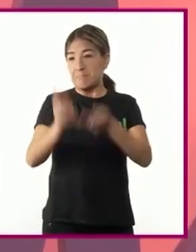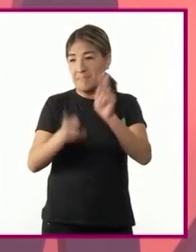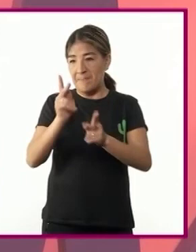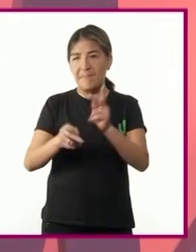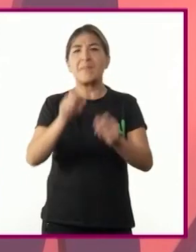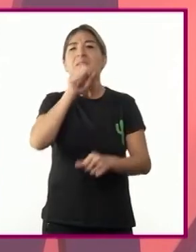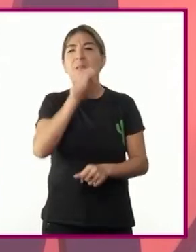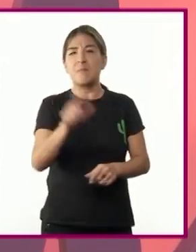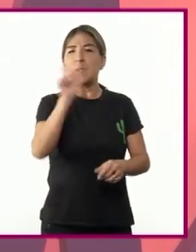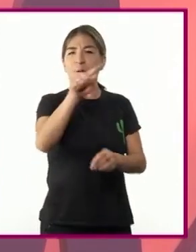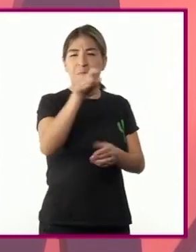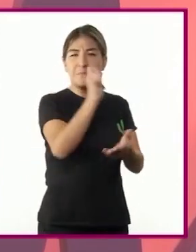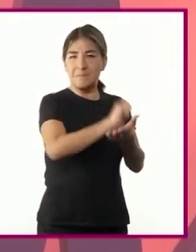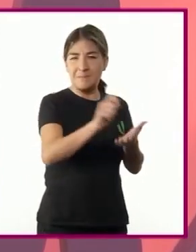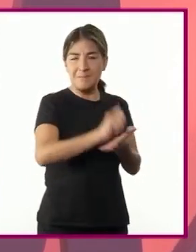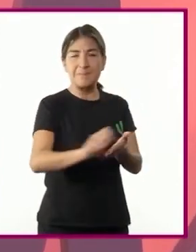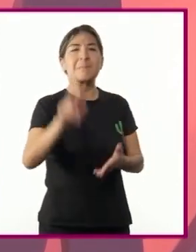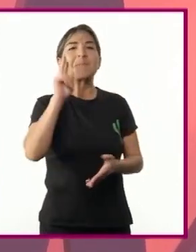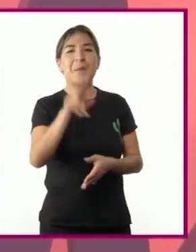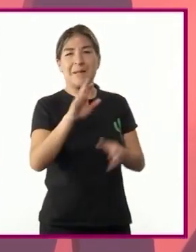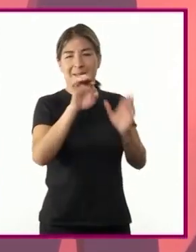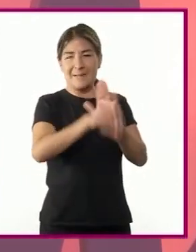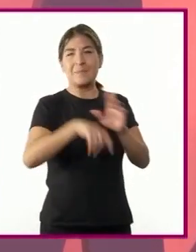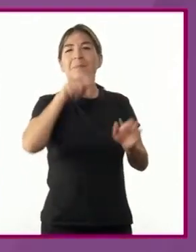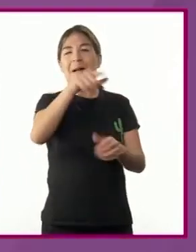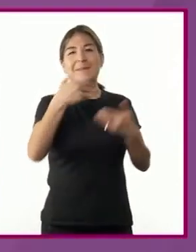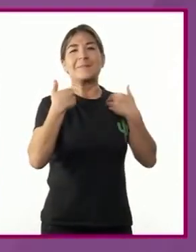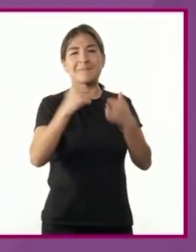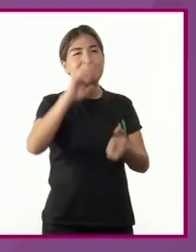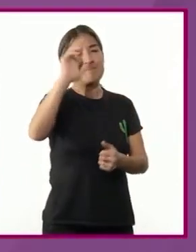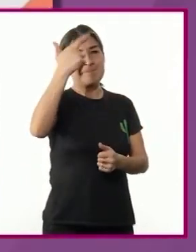escribir. Mejor vayamos al ejemplo para que te acuerdes.